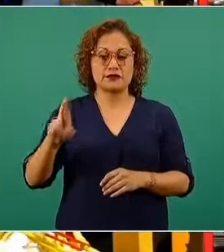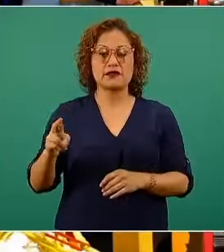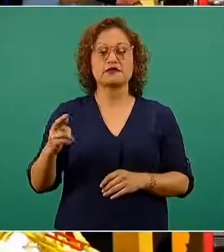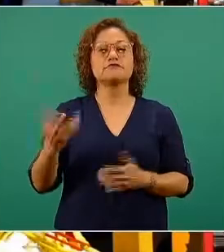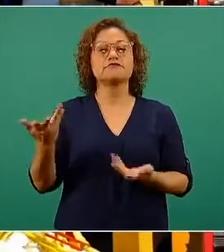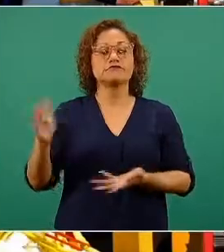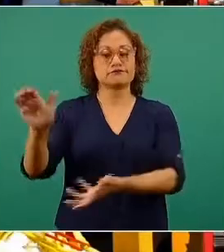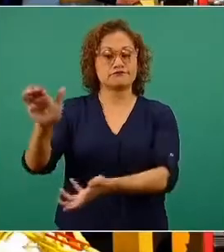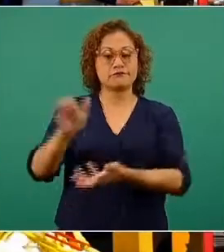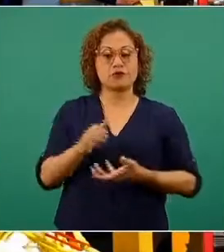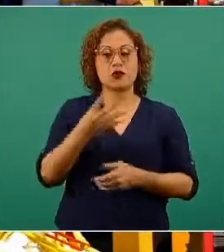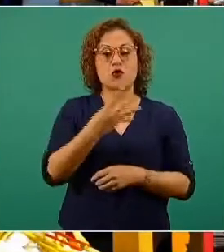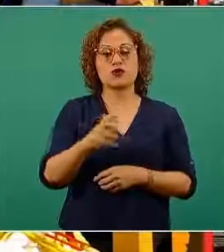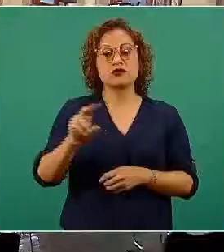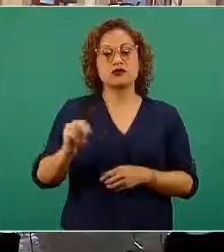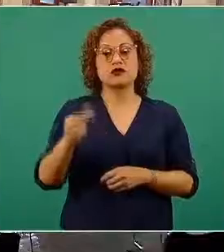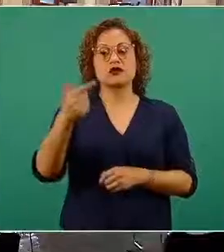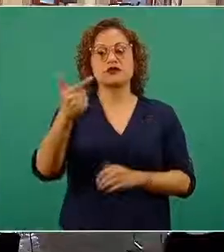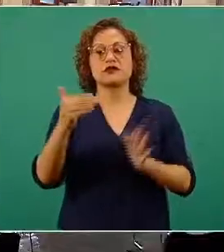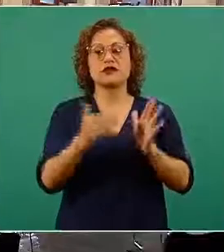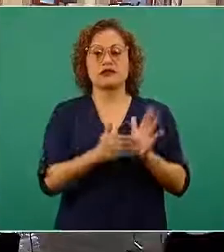487,500 dosis. La siguiente.